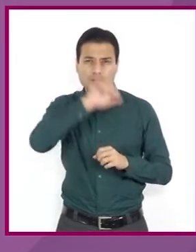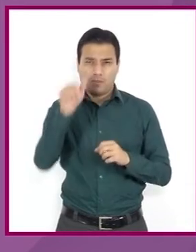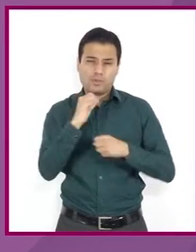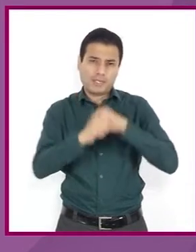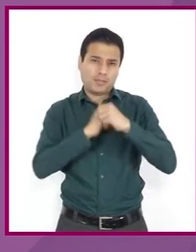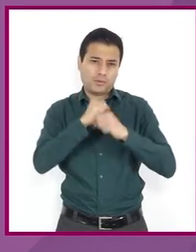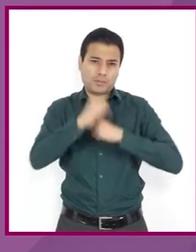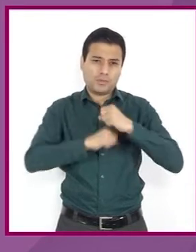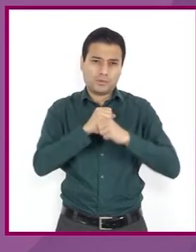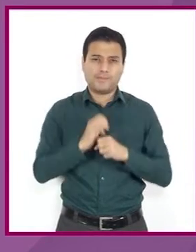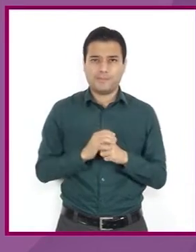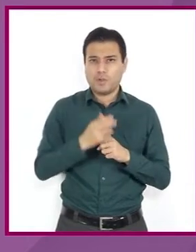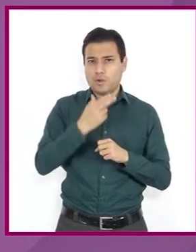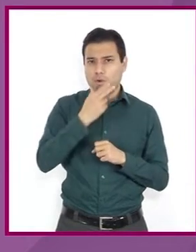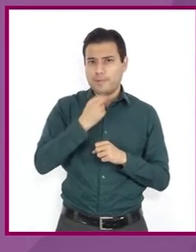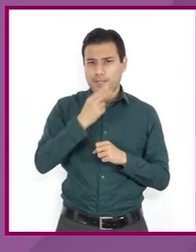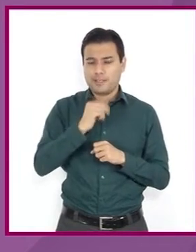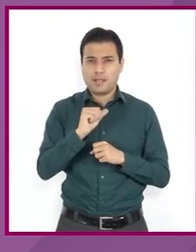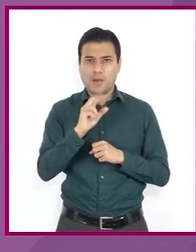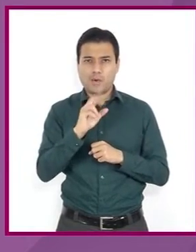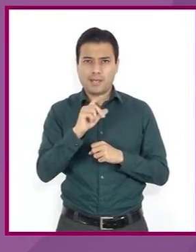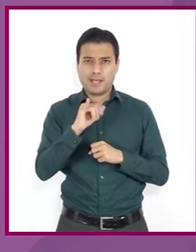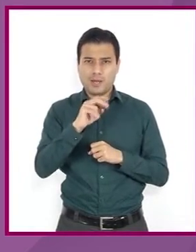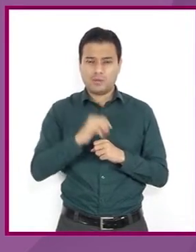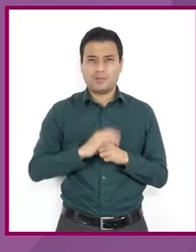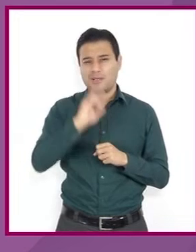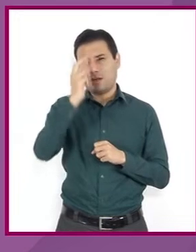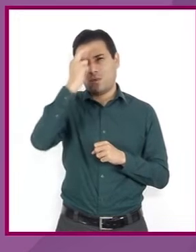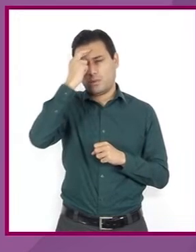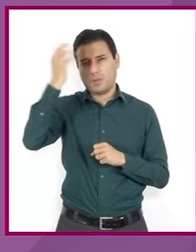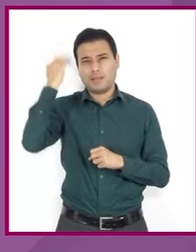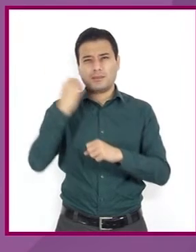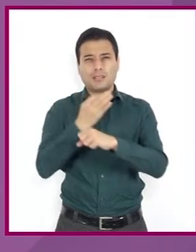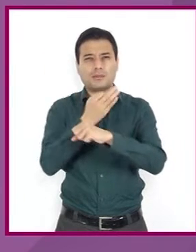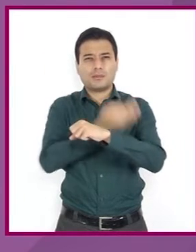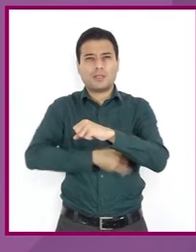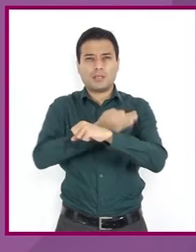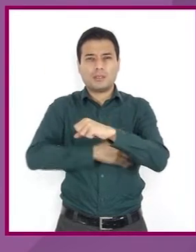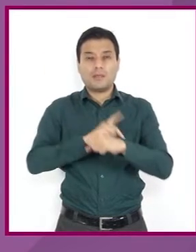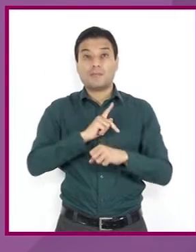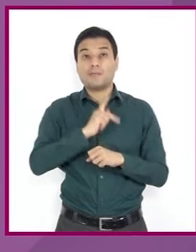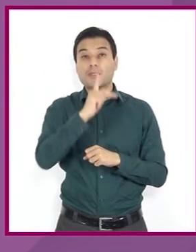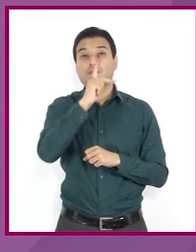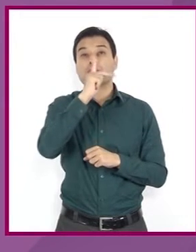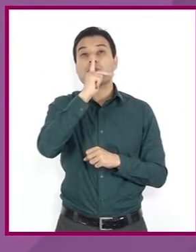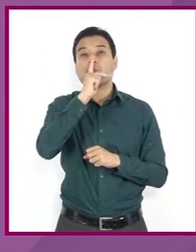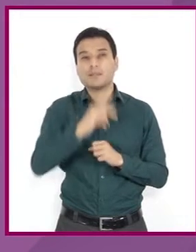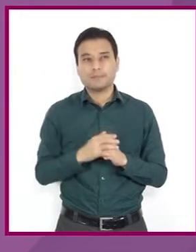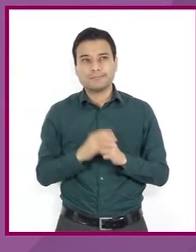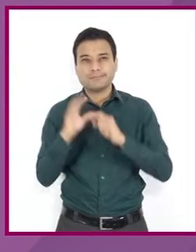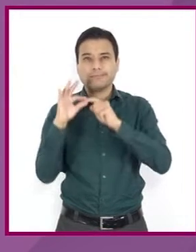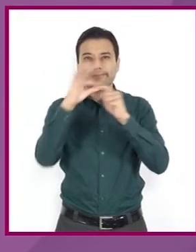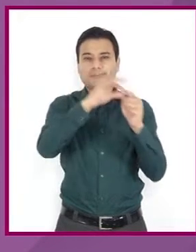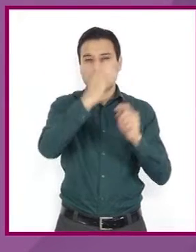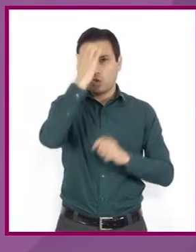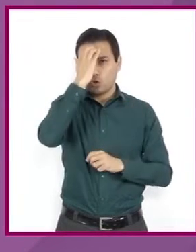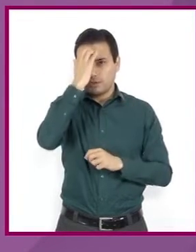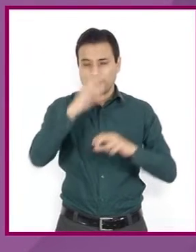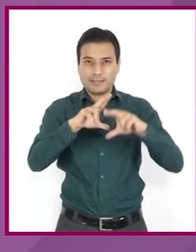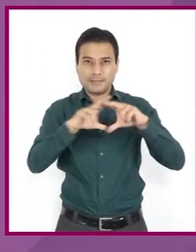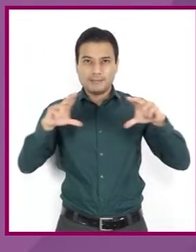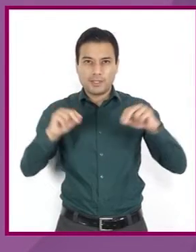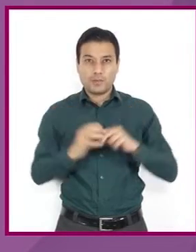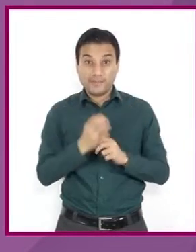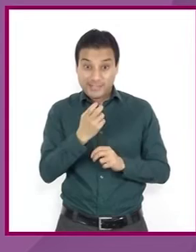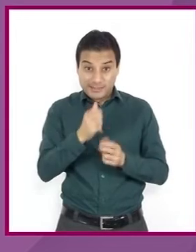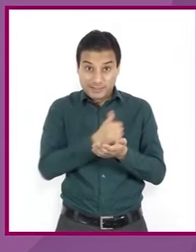el coronel Aureliano Buendía había de recordar aquella tarde remota en que su padre lo llevó a conocer el hielo. Macondo era